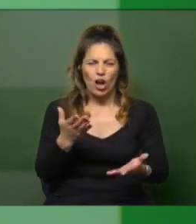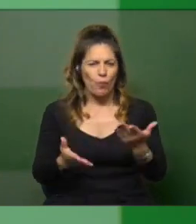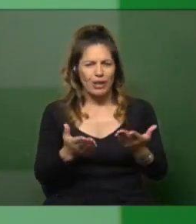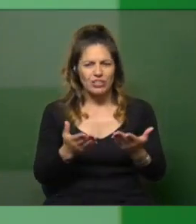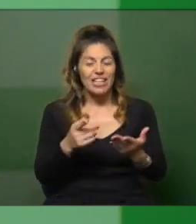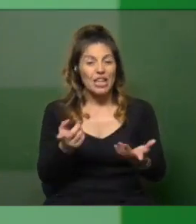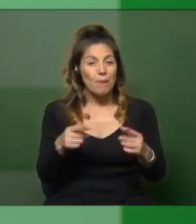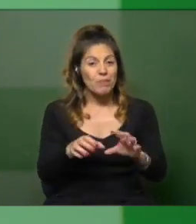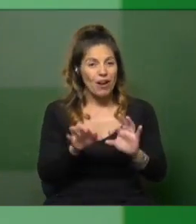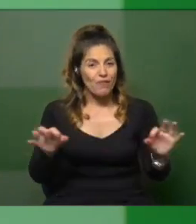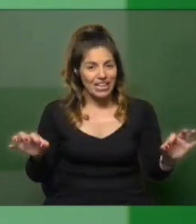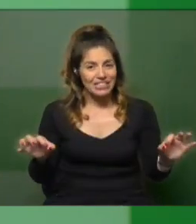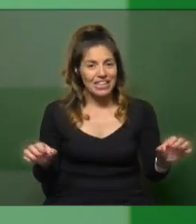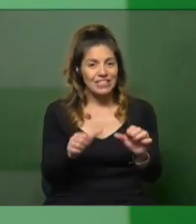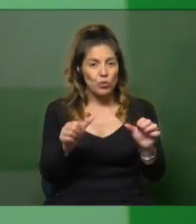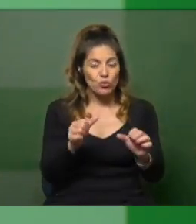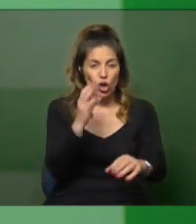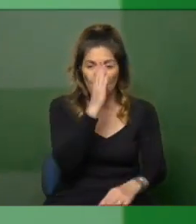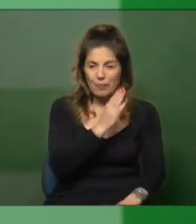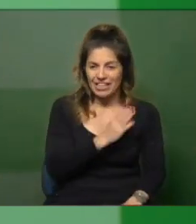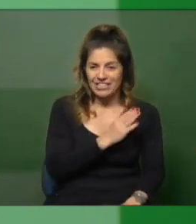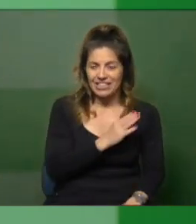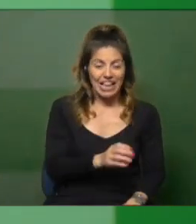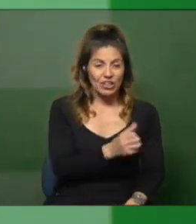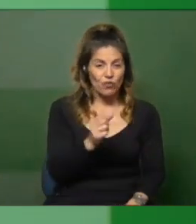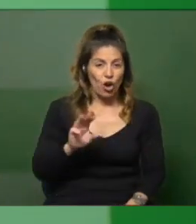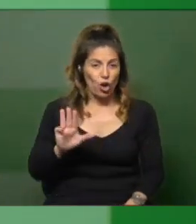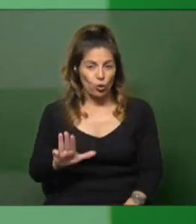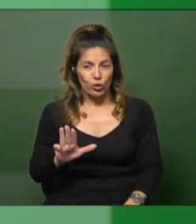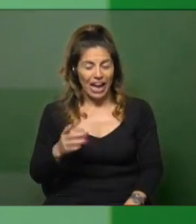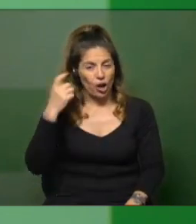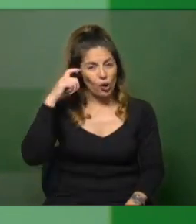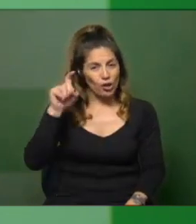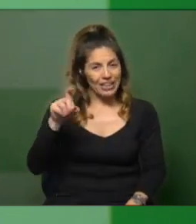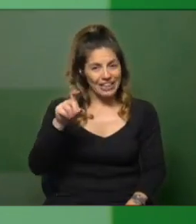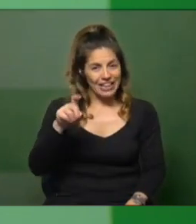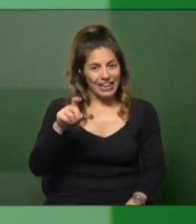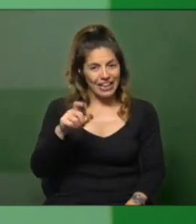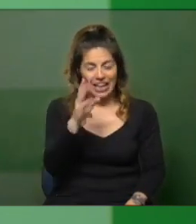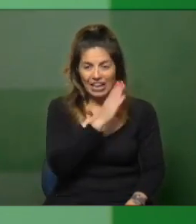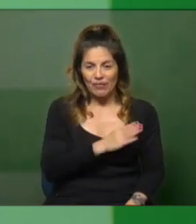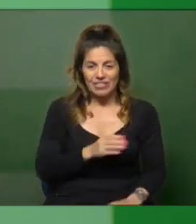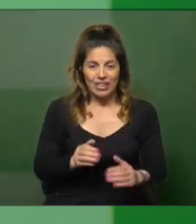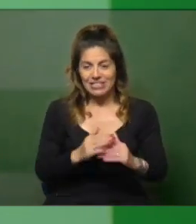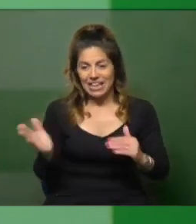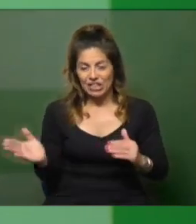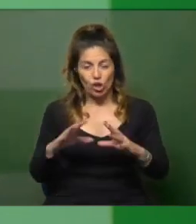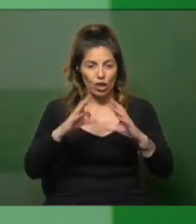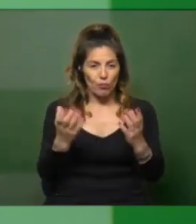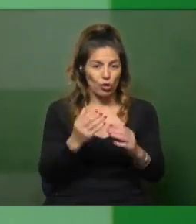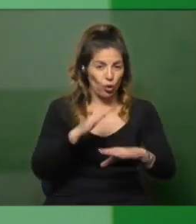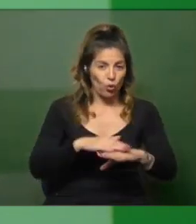usó mucho al revés en el caso de Brasil en el triunfo de Lula con la idea de que este Brasil había salido del mundo culpa de